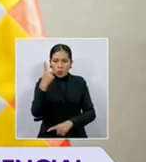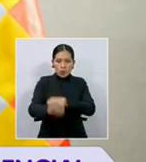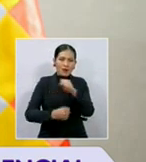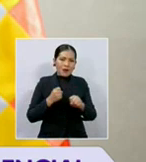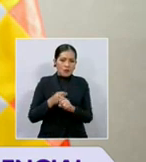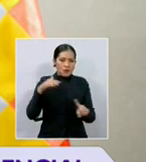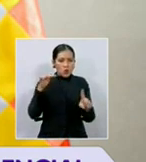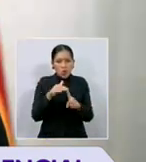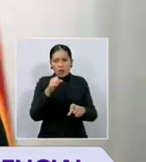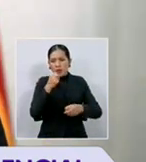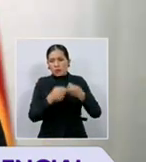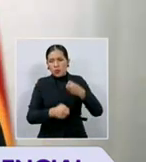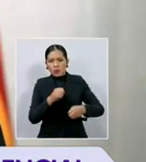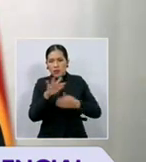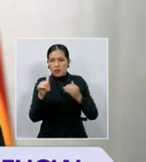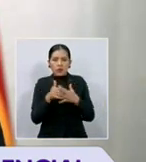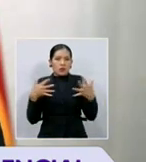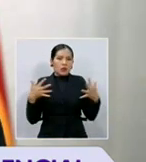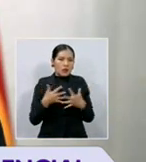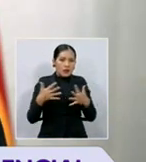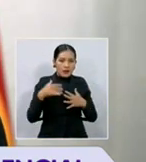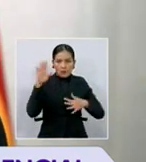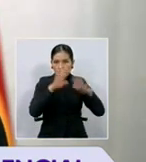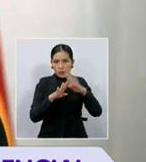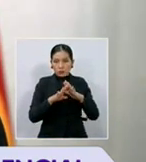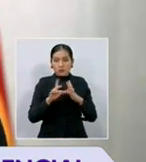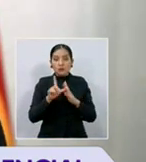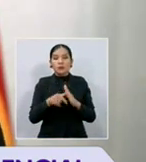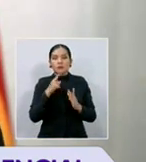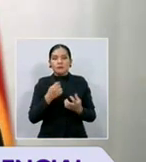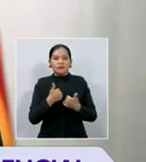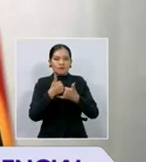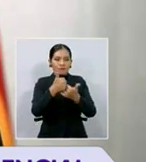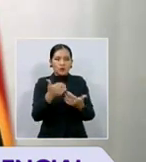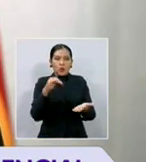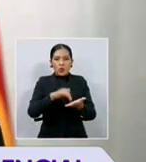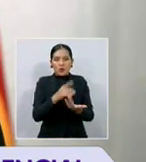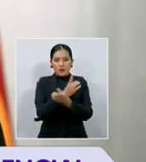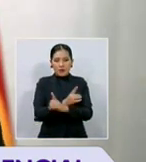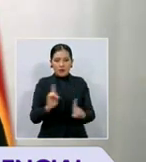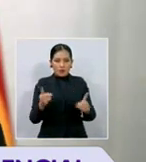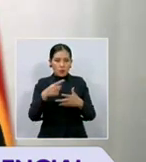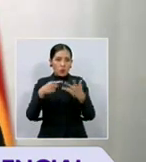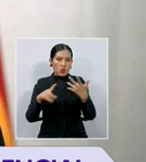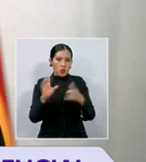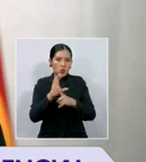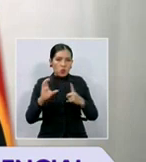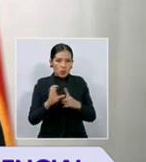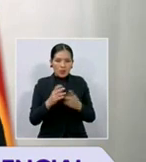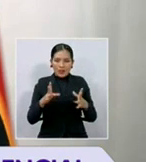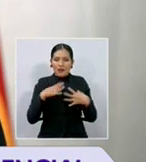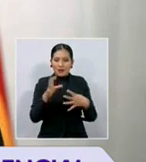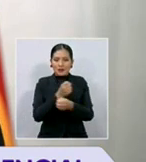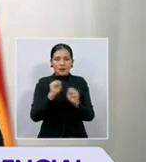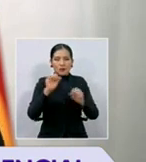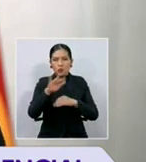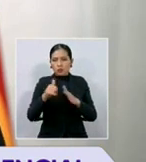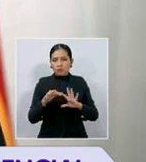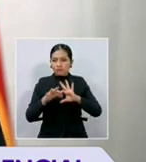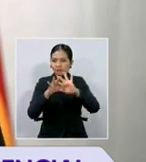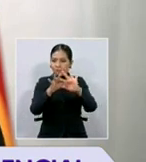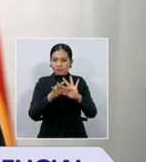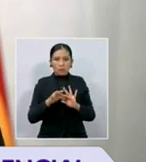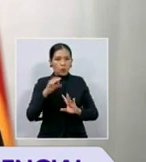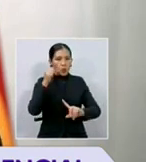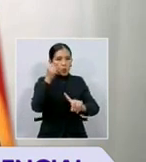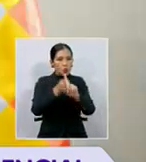violencia sistemática. Fortalecimos la democracia intercultural que habíamos recuperado gracias a la unidad, lucha y